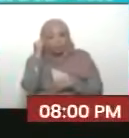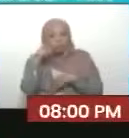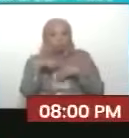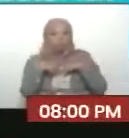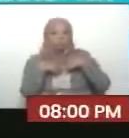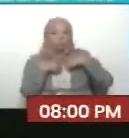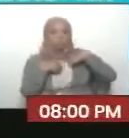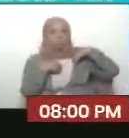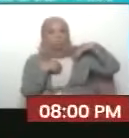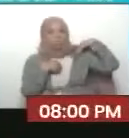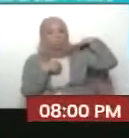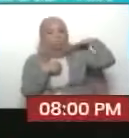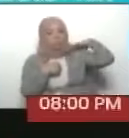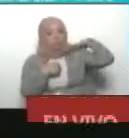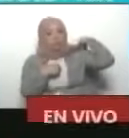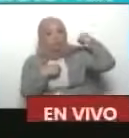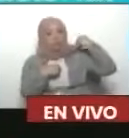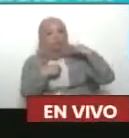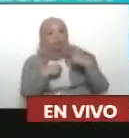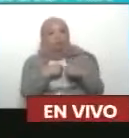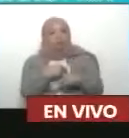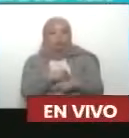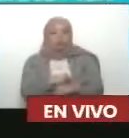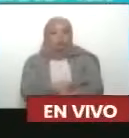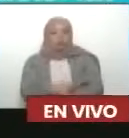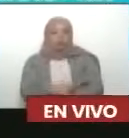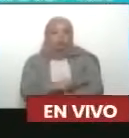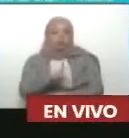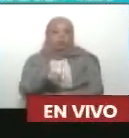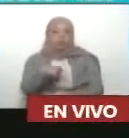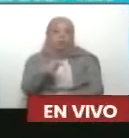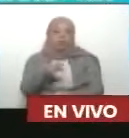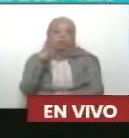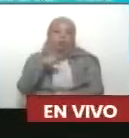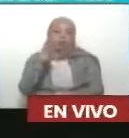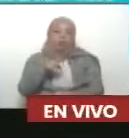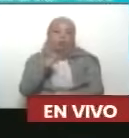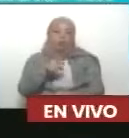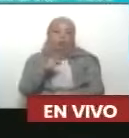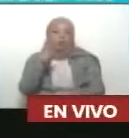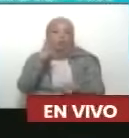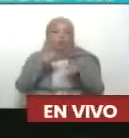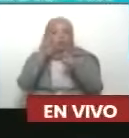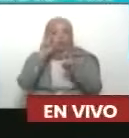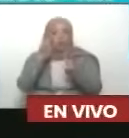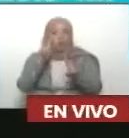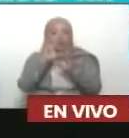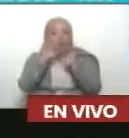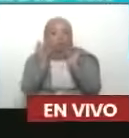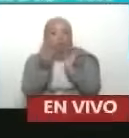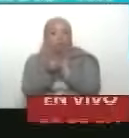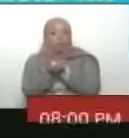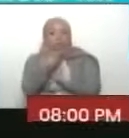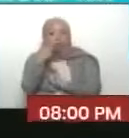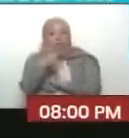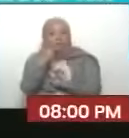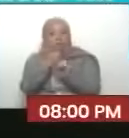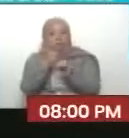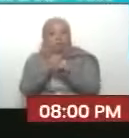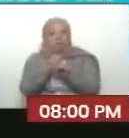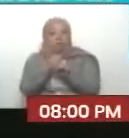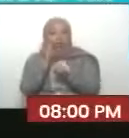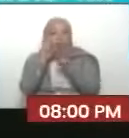Después de las 3R, yo planteé la necesidad entonces, además de la visión geopolítica, además de la